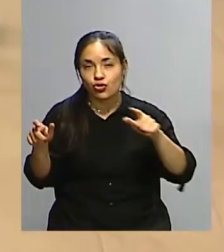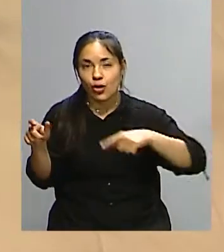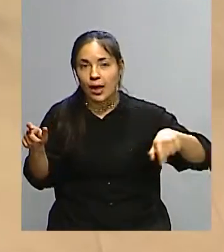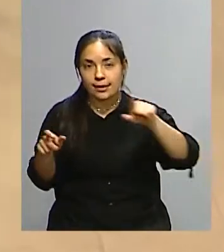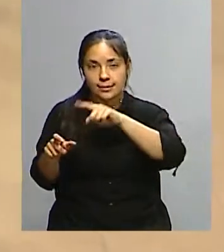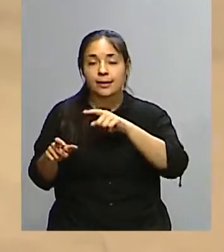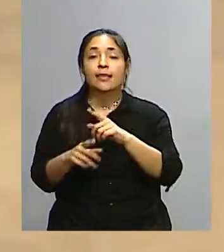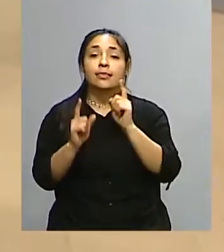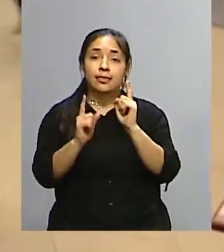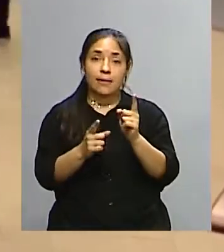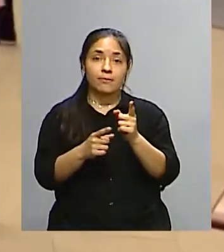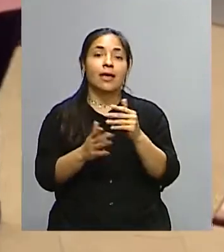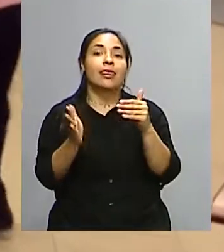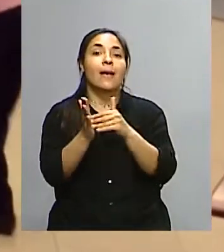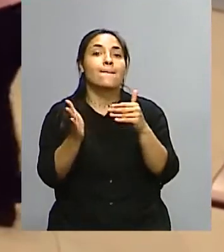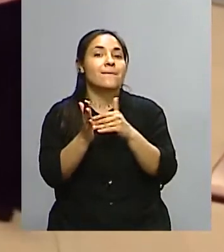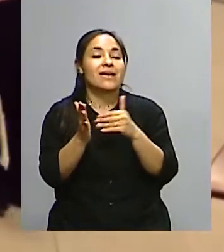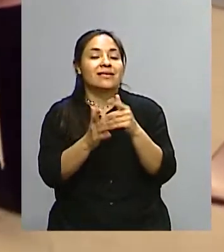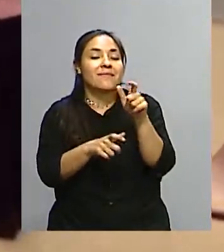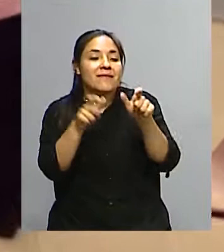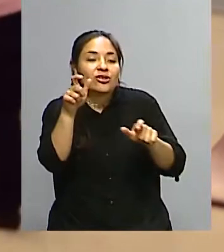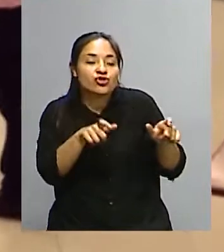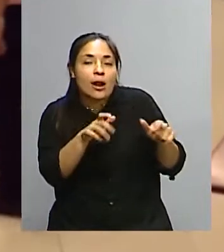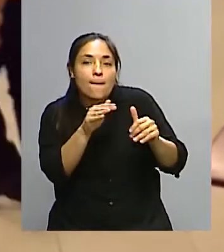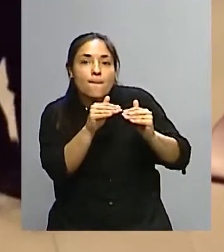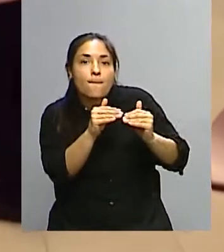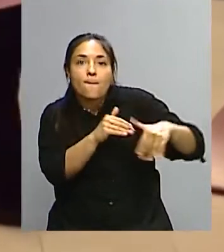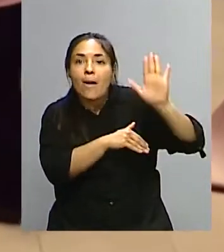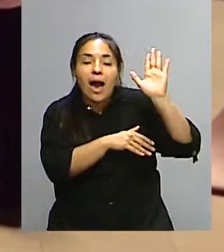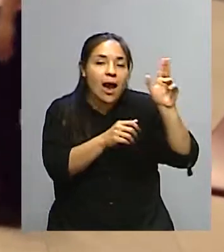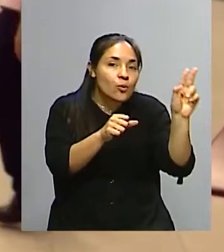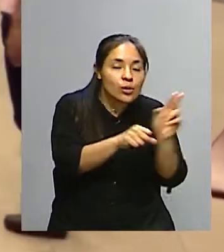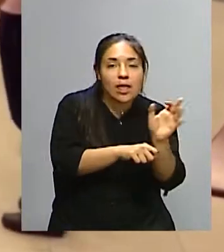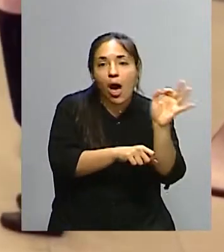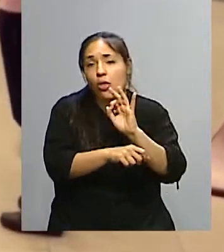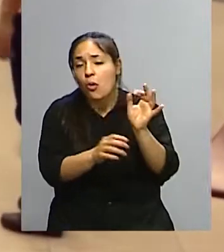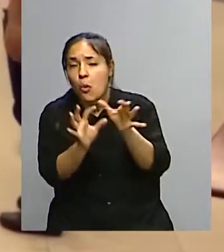en cuenta los distintos niveles de dependencia que puede tener una persona mayor, teniendo en cuenta la